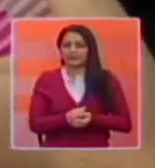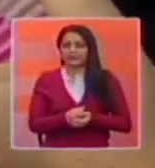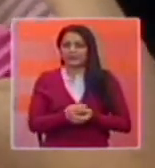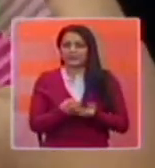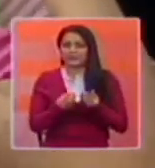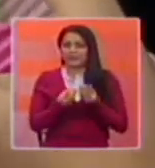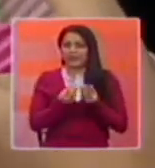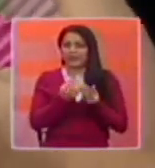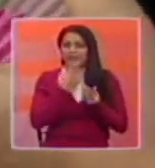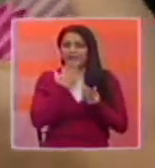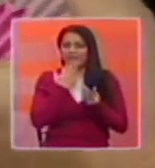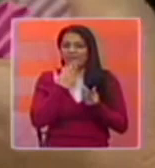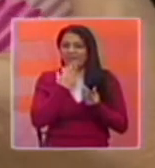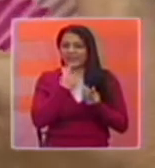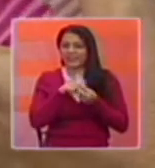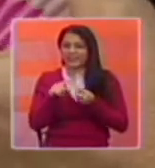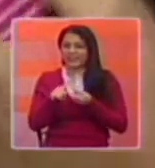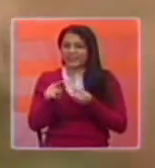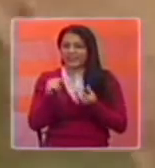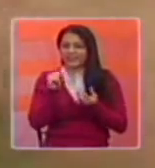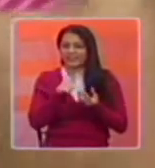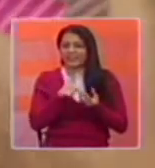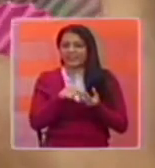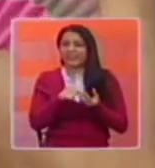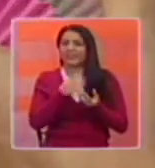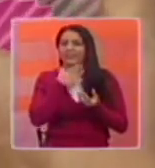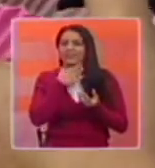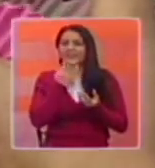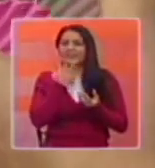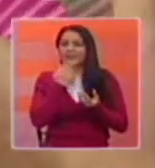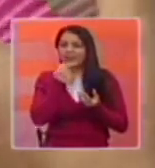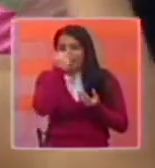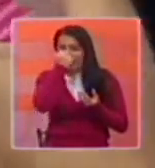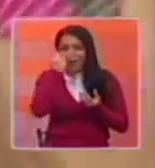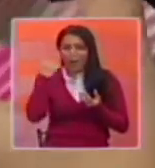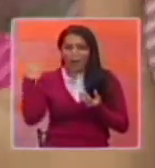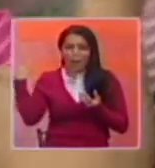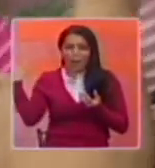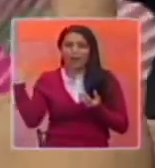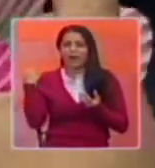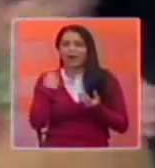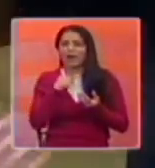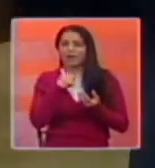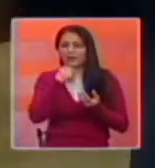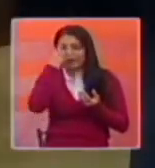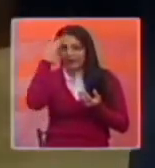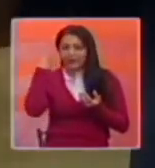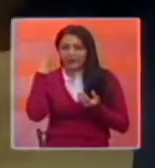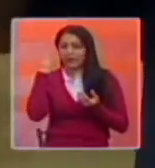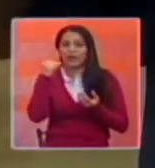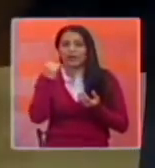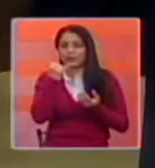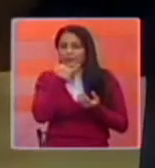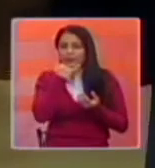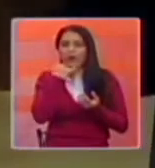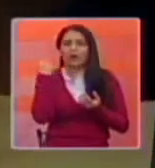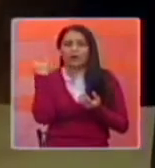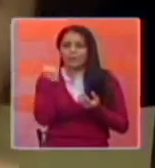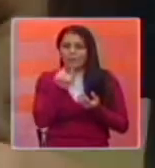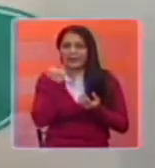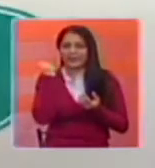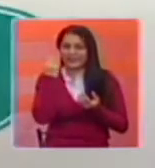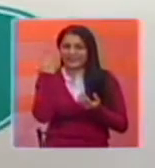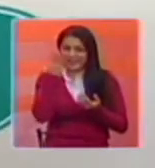Habían en varios colores, entonces traje rosa y amarillo con verde, ¿no? Y ustedes pueden hacerlo para cumpleaños y